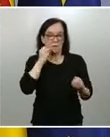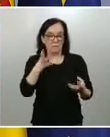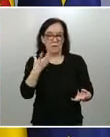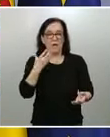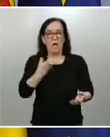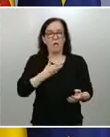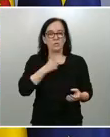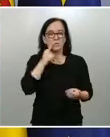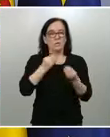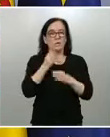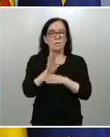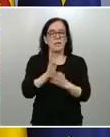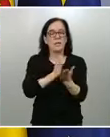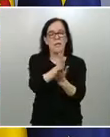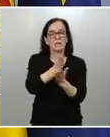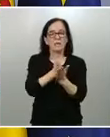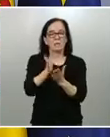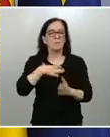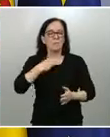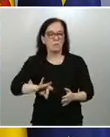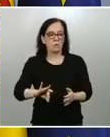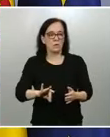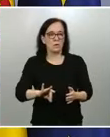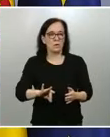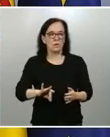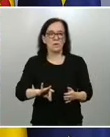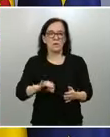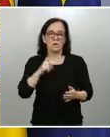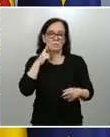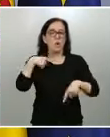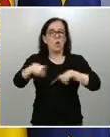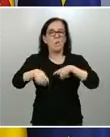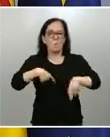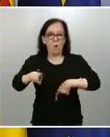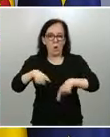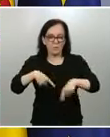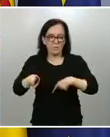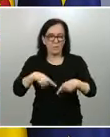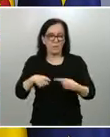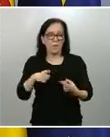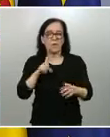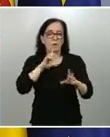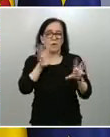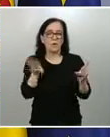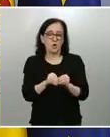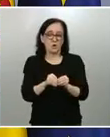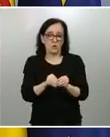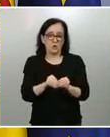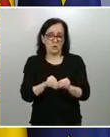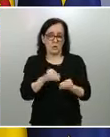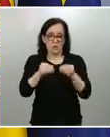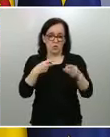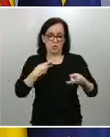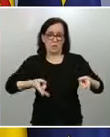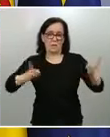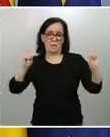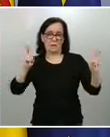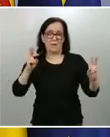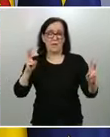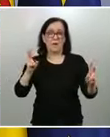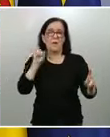para hacer posible esta movilidad que es en definitiva un poco del uso de la libertad y del disfrute del espacio